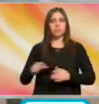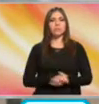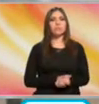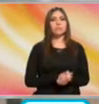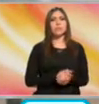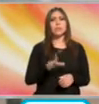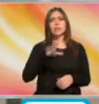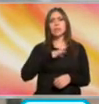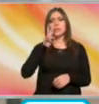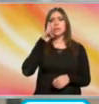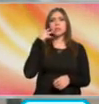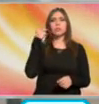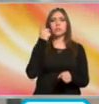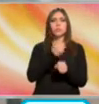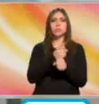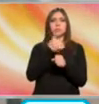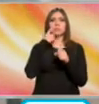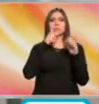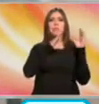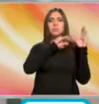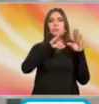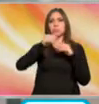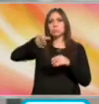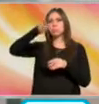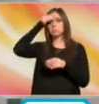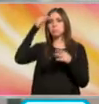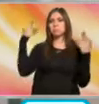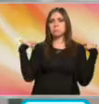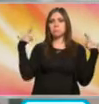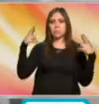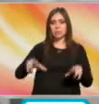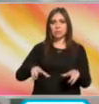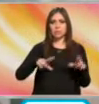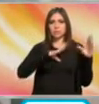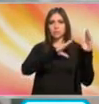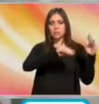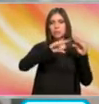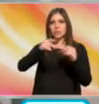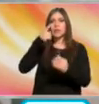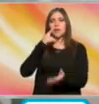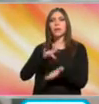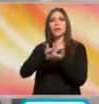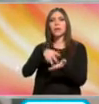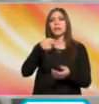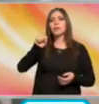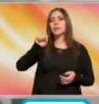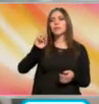tiene voluntarios en docencia, pero ellos forman a los voluntarios de socorros, a los